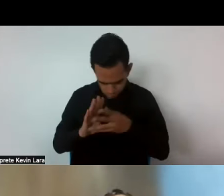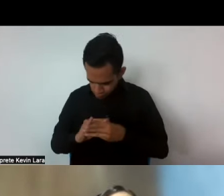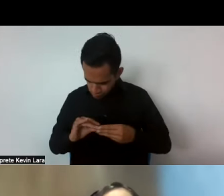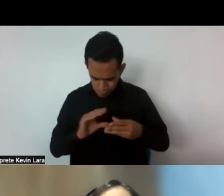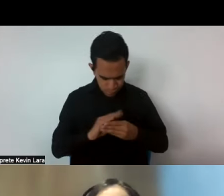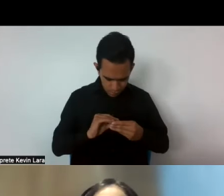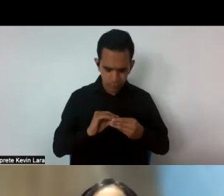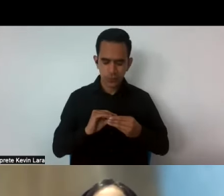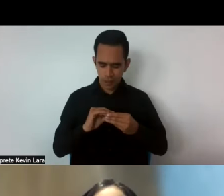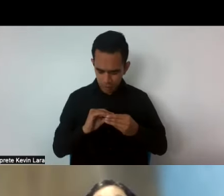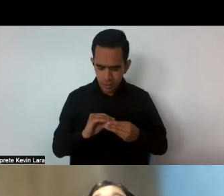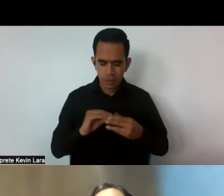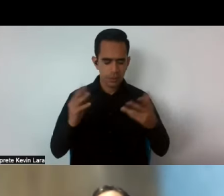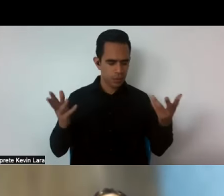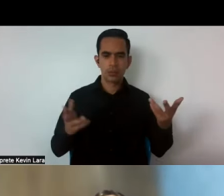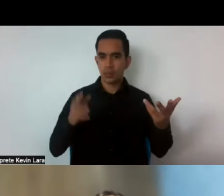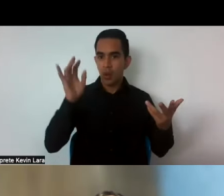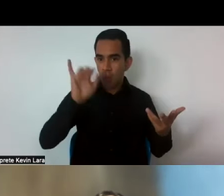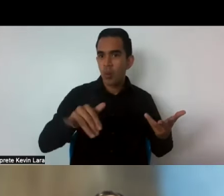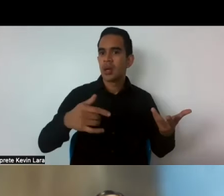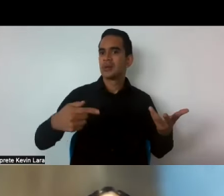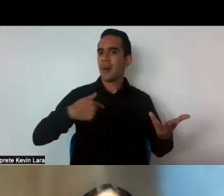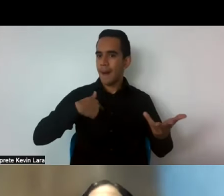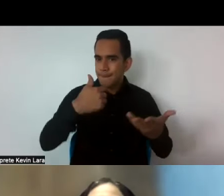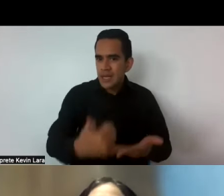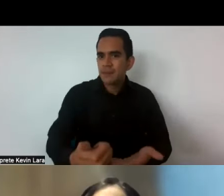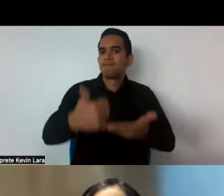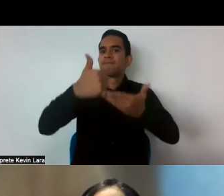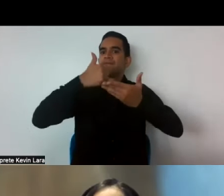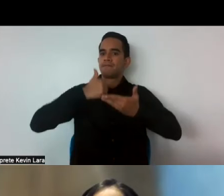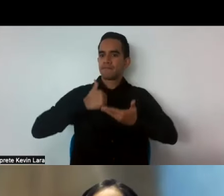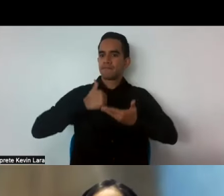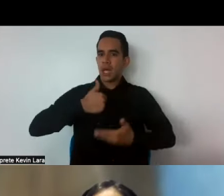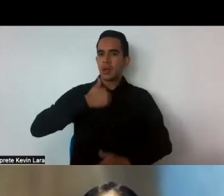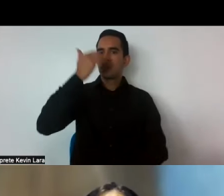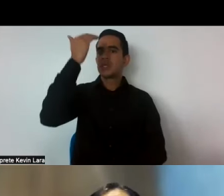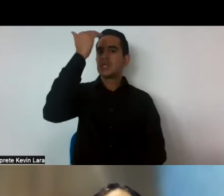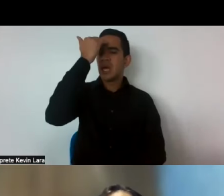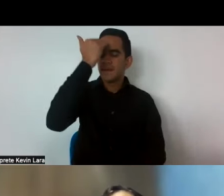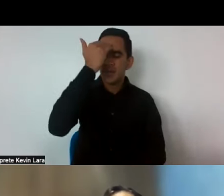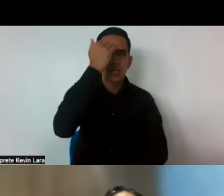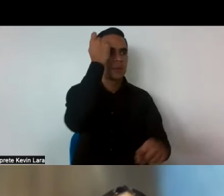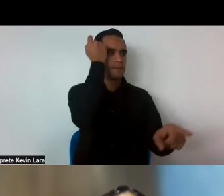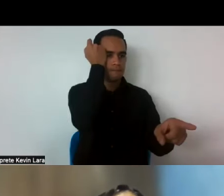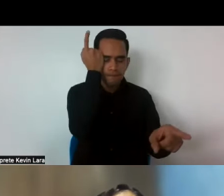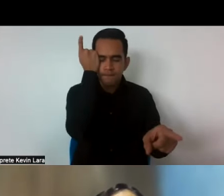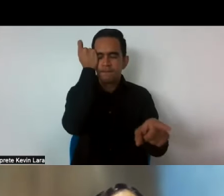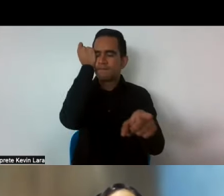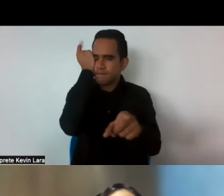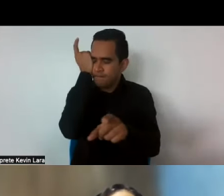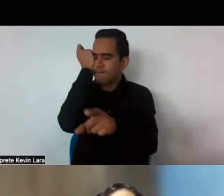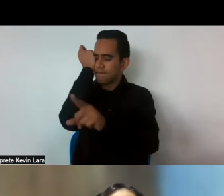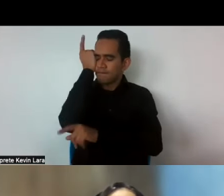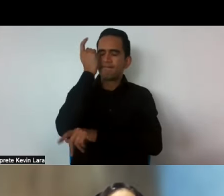o analizarla, ya me ayuda a mí a entender. Y si se dan cuenta, en